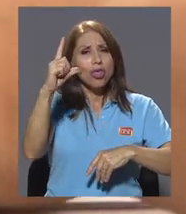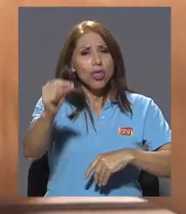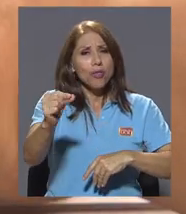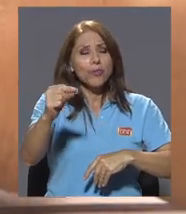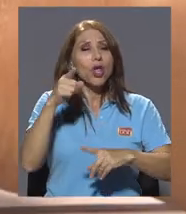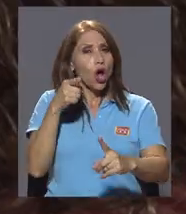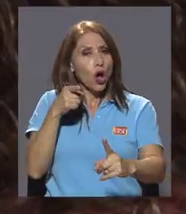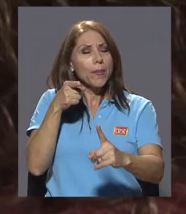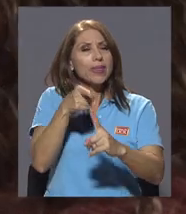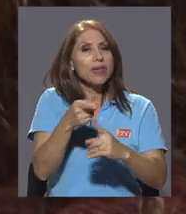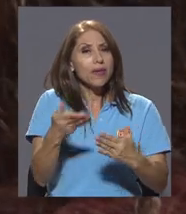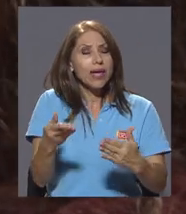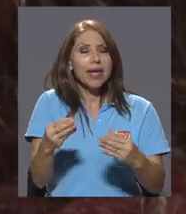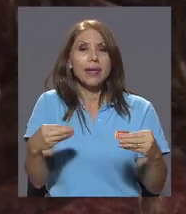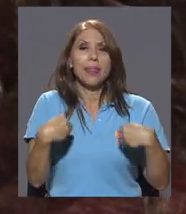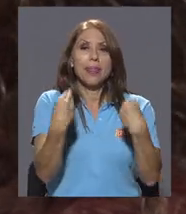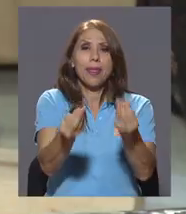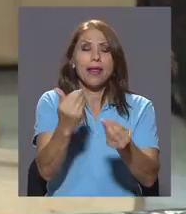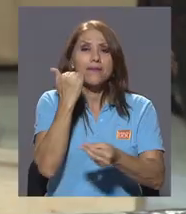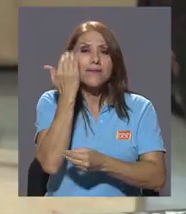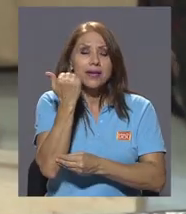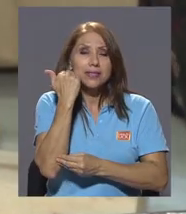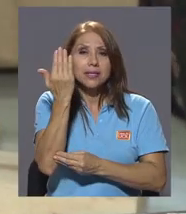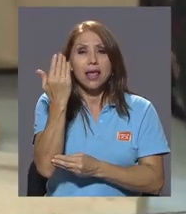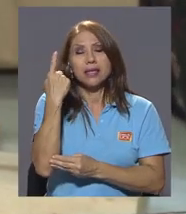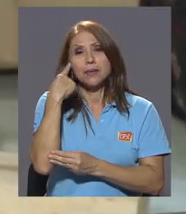objetivo de brindar facilidades para poder